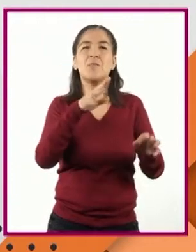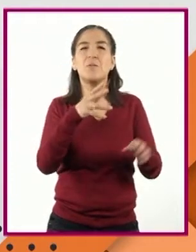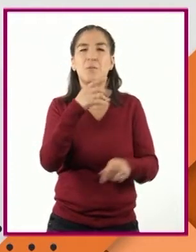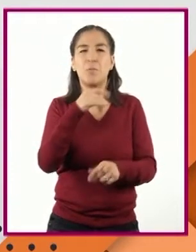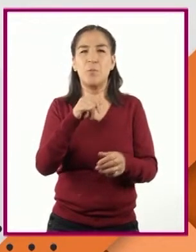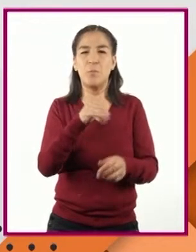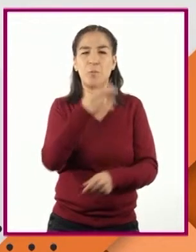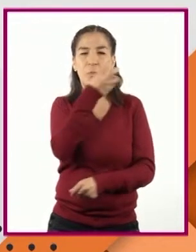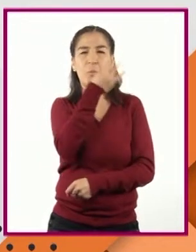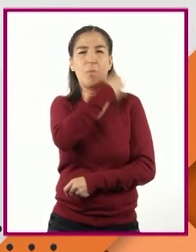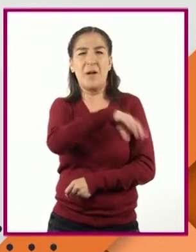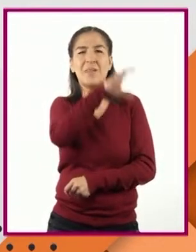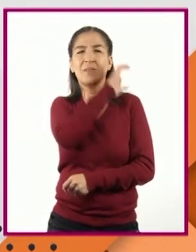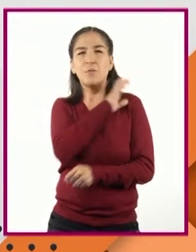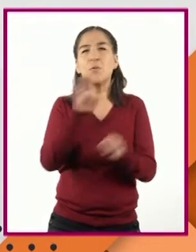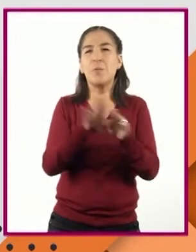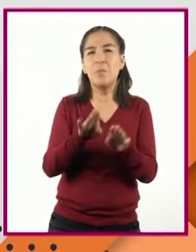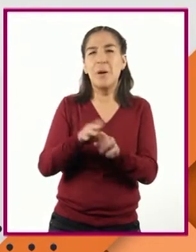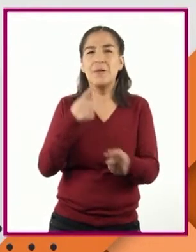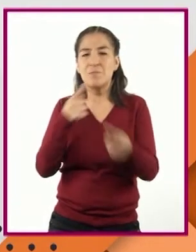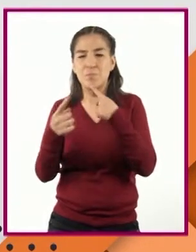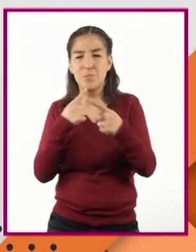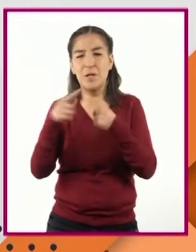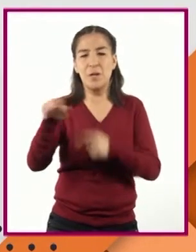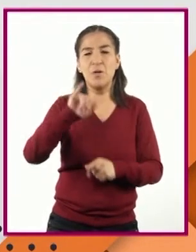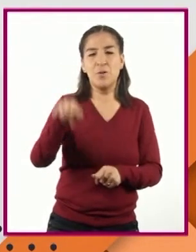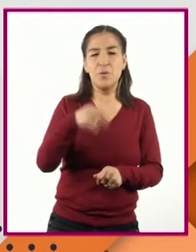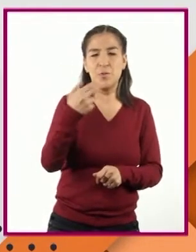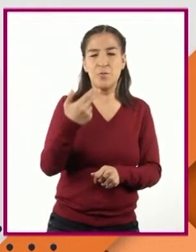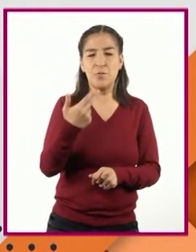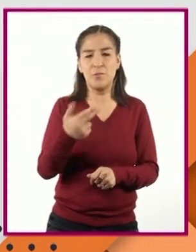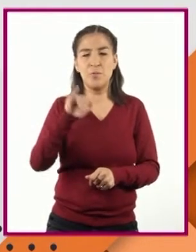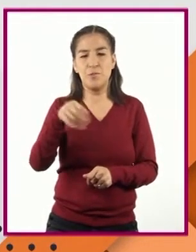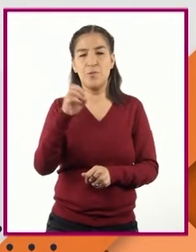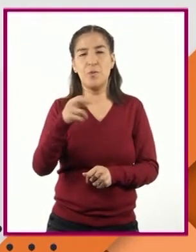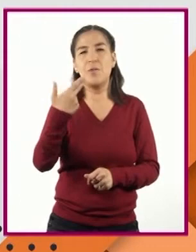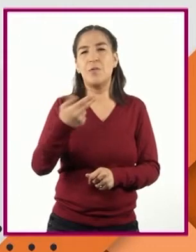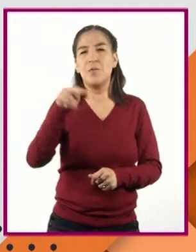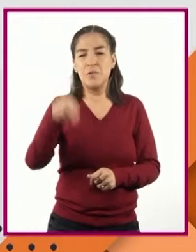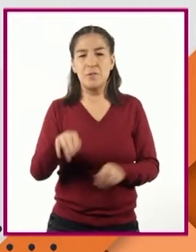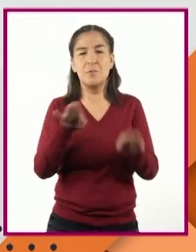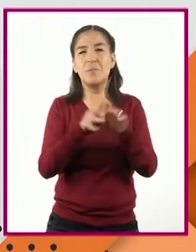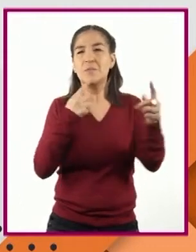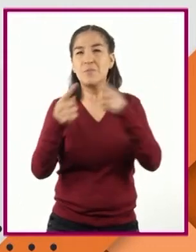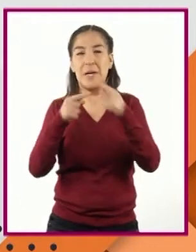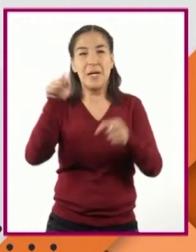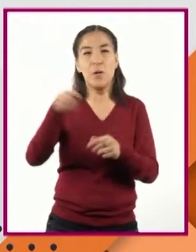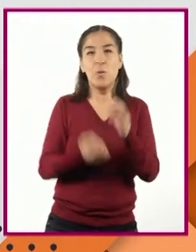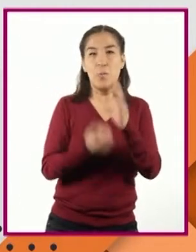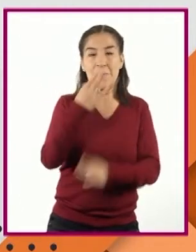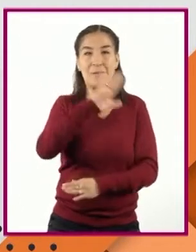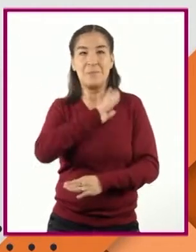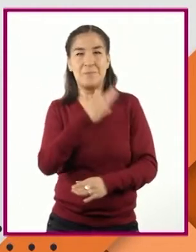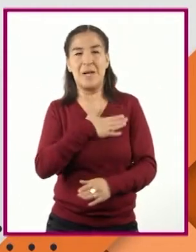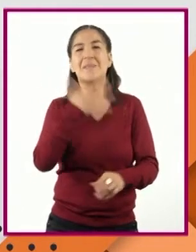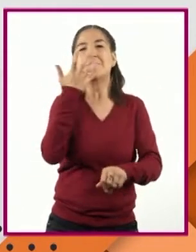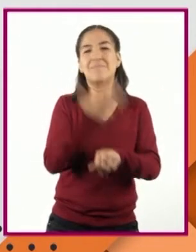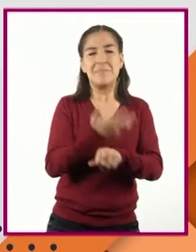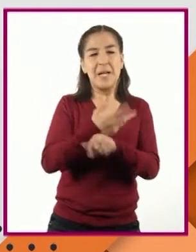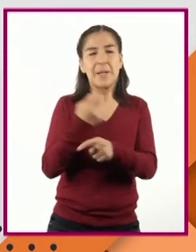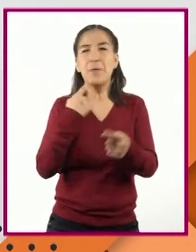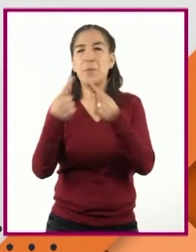de Onís, se encargó de negociar con John Quincy Adams los límites territoriales entre Nueva España y Estados Unidos.